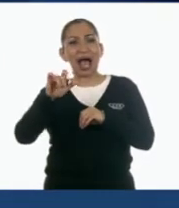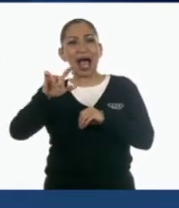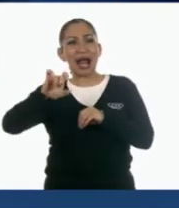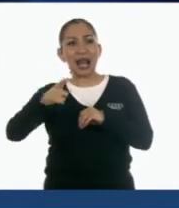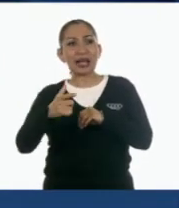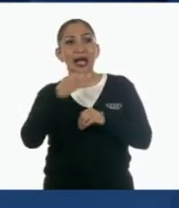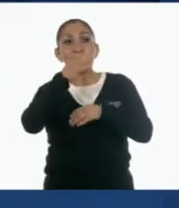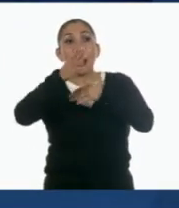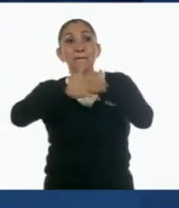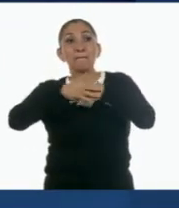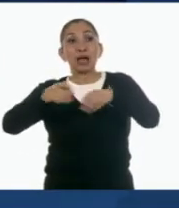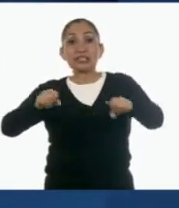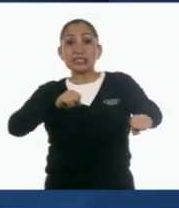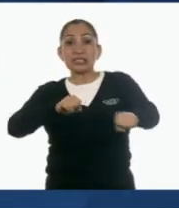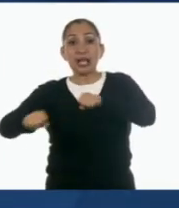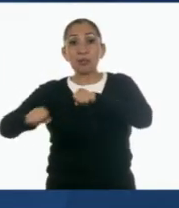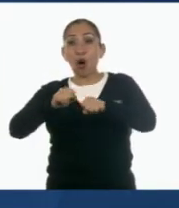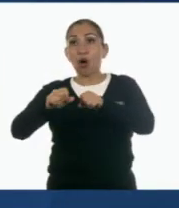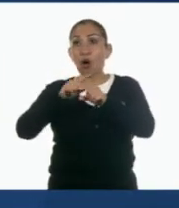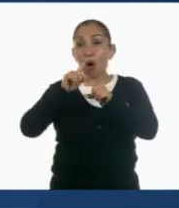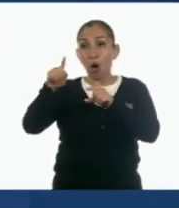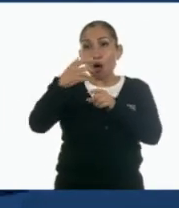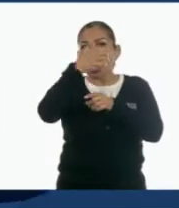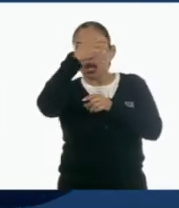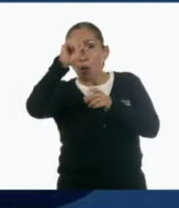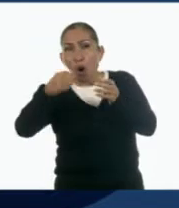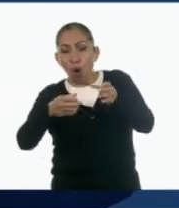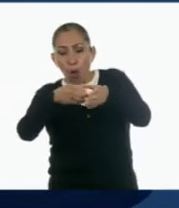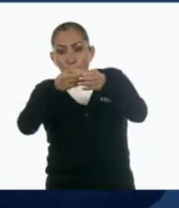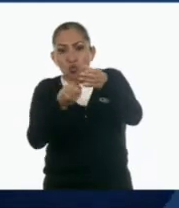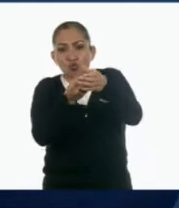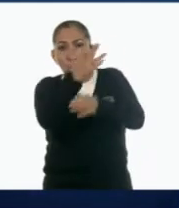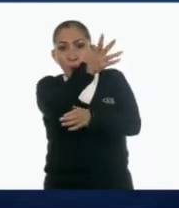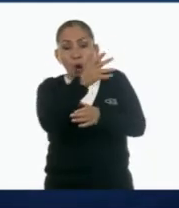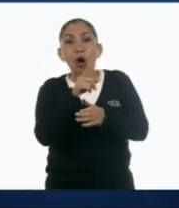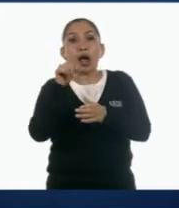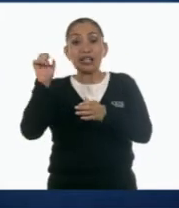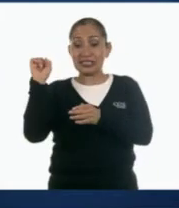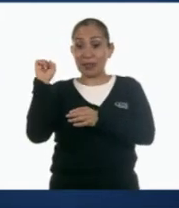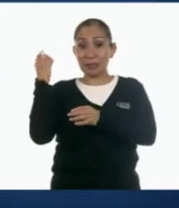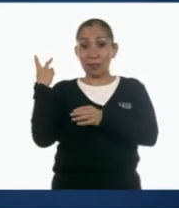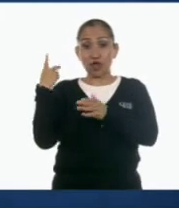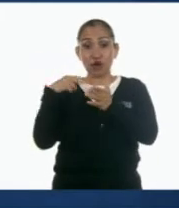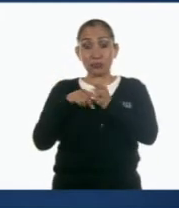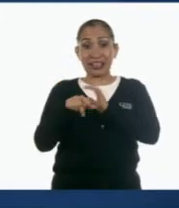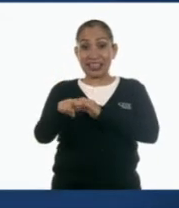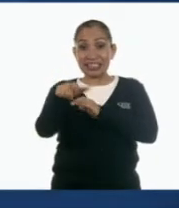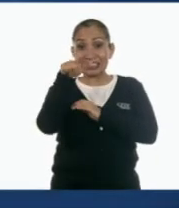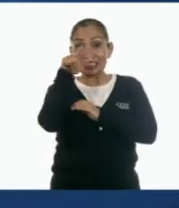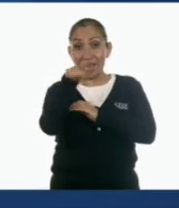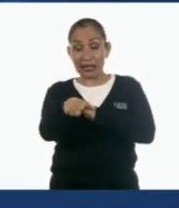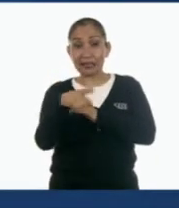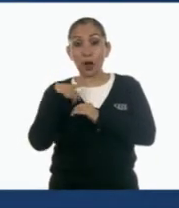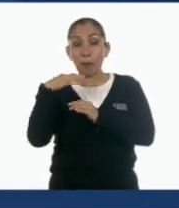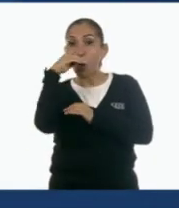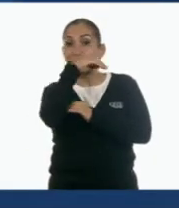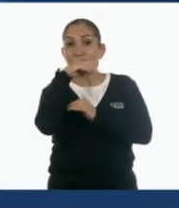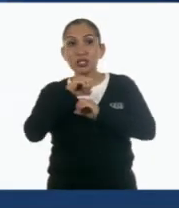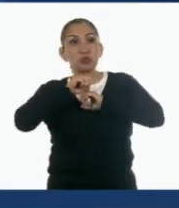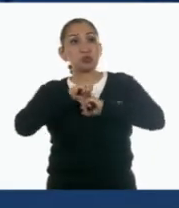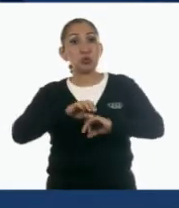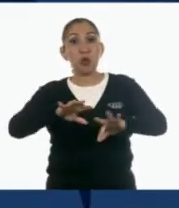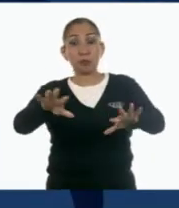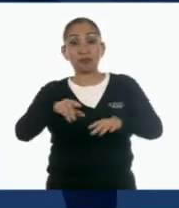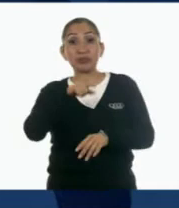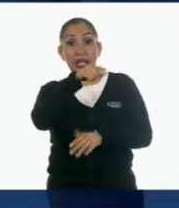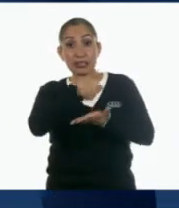plataforma de alerta sísmica, meteorológicas y volcánicas lanzada en septiembre de 2017 de forma gratuita.